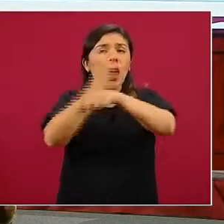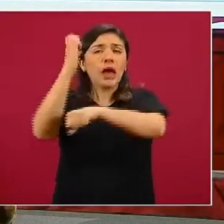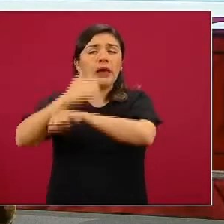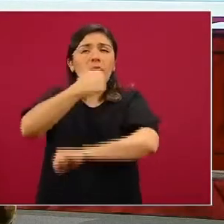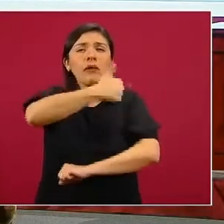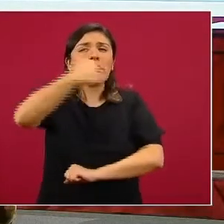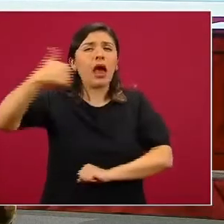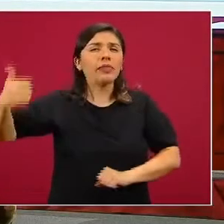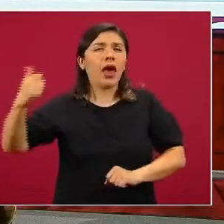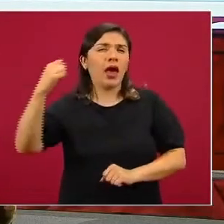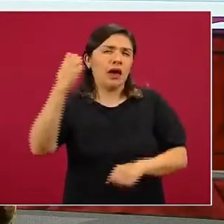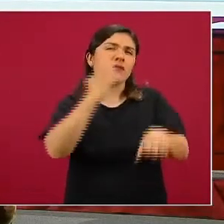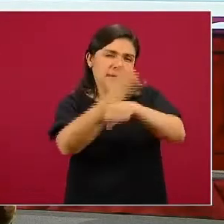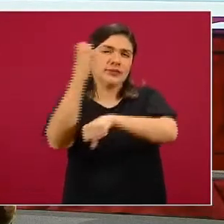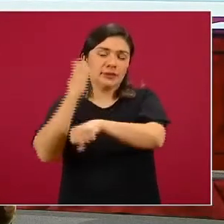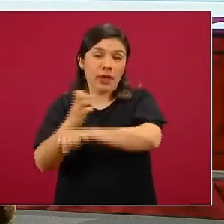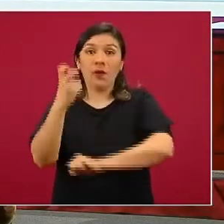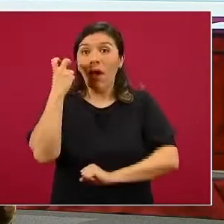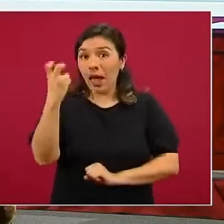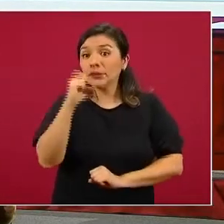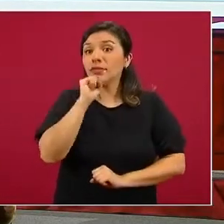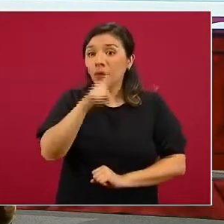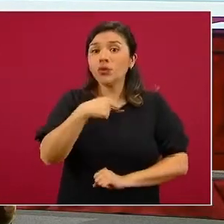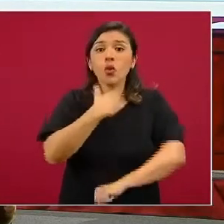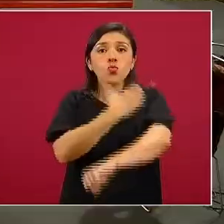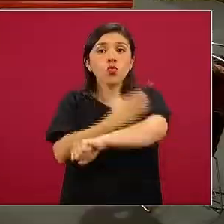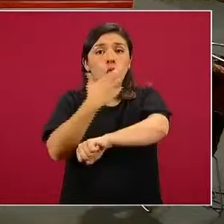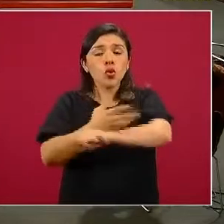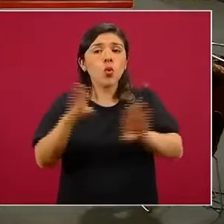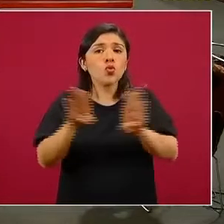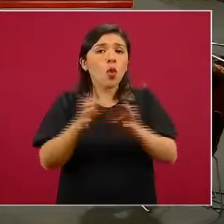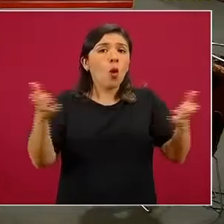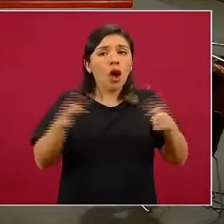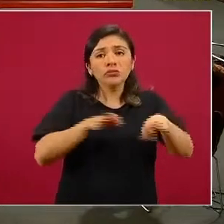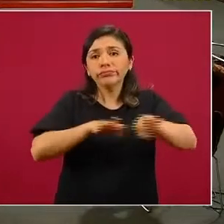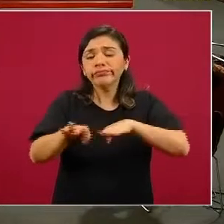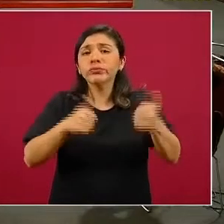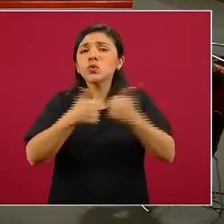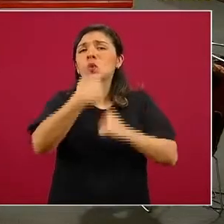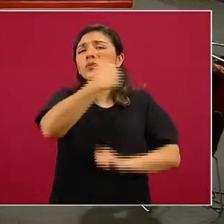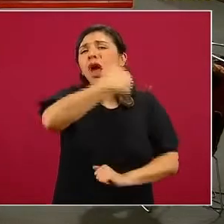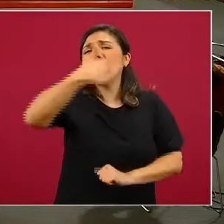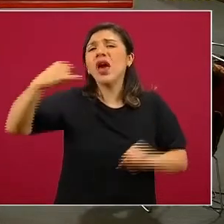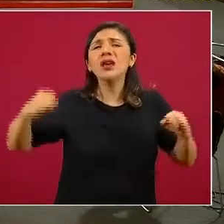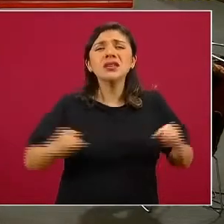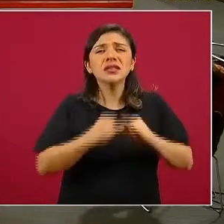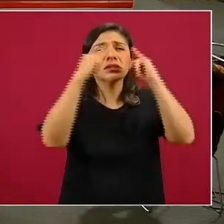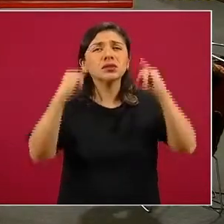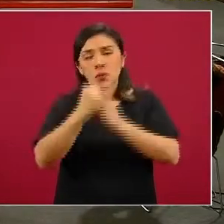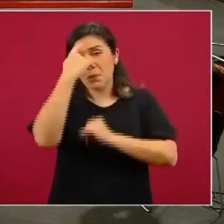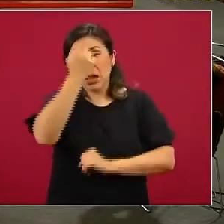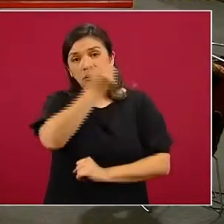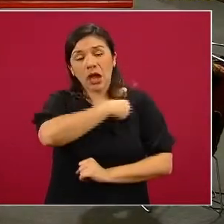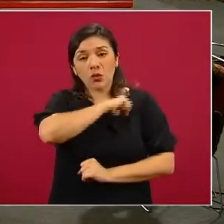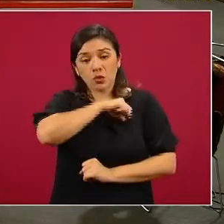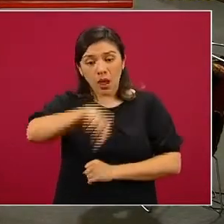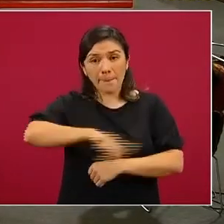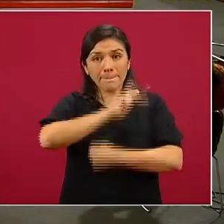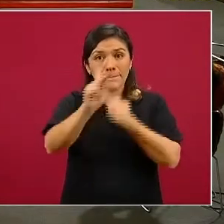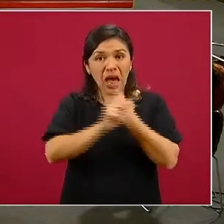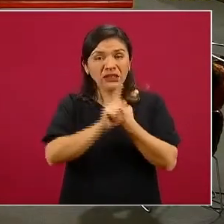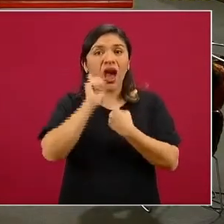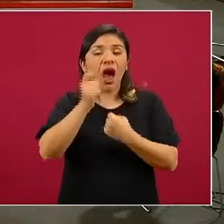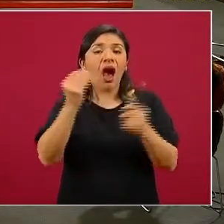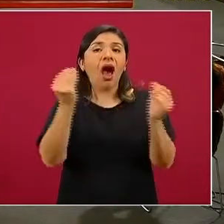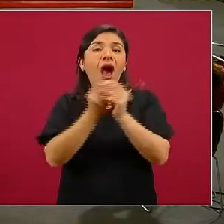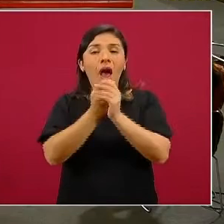entidad federativa. Es así como también coordinamos acciones con cada una de las instituciones de salud de nuestro país en materia